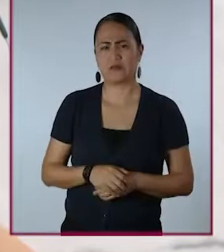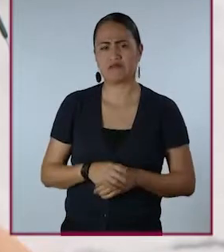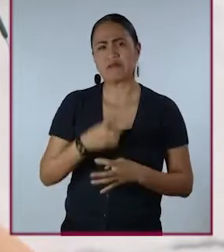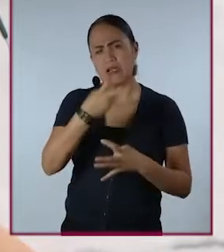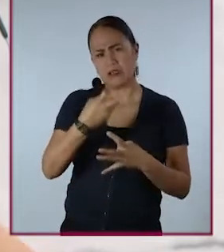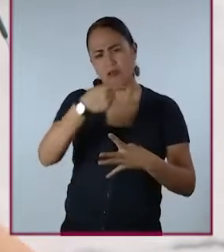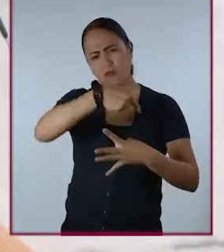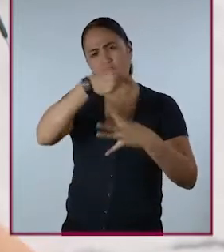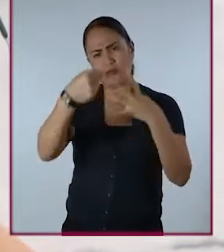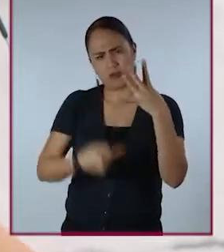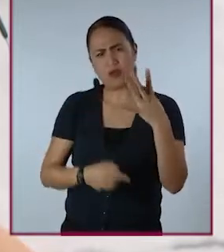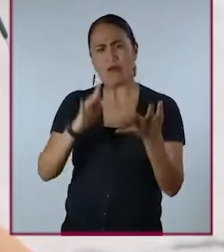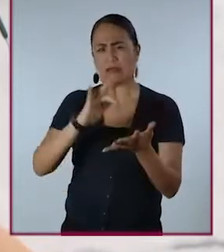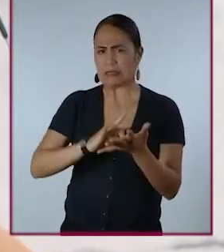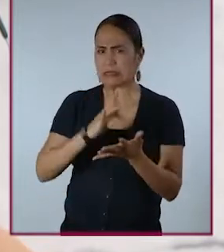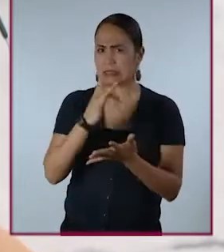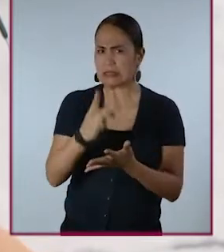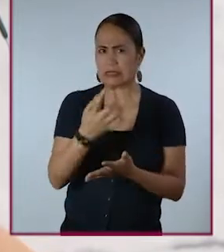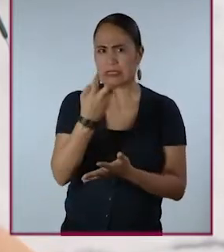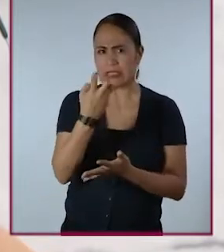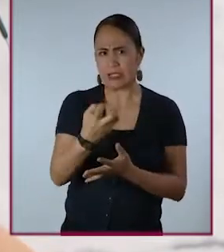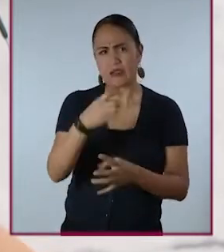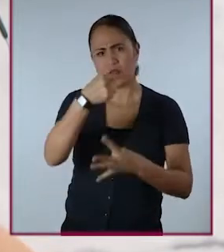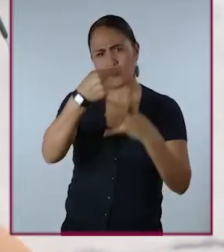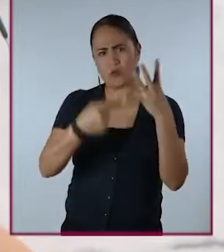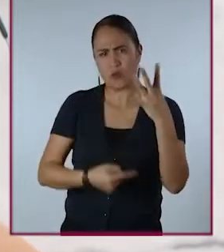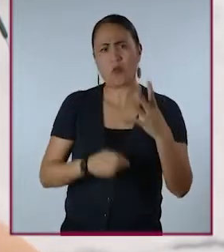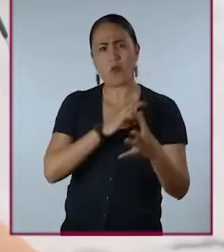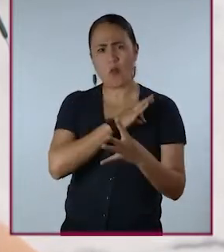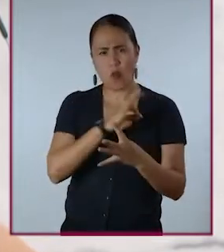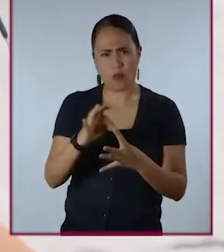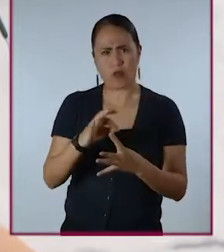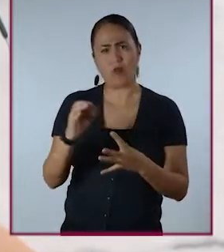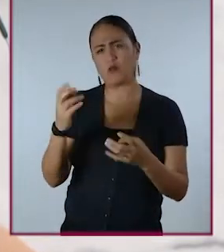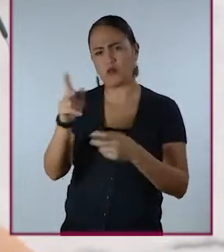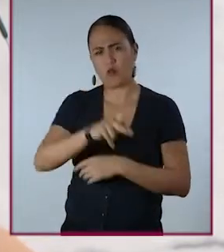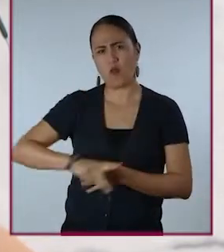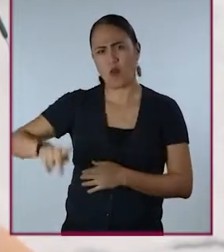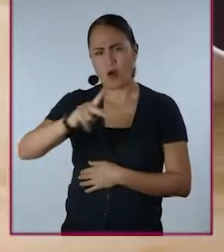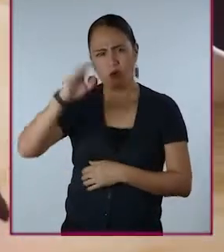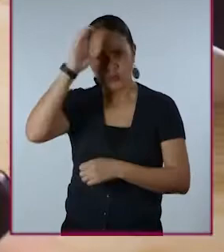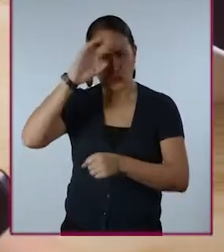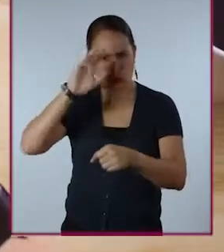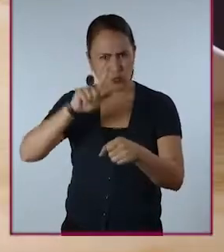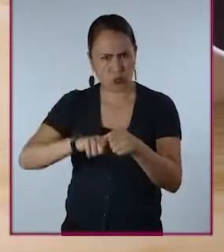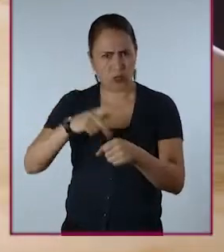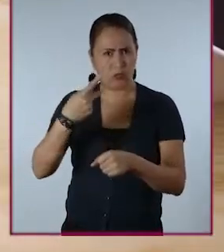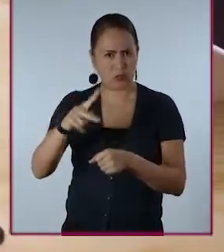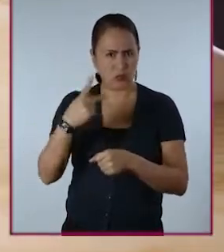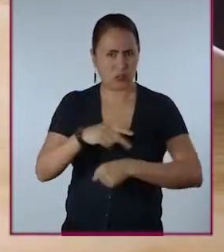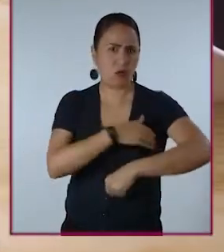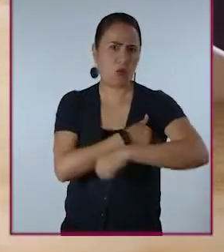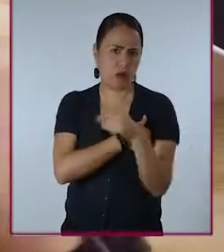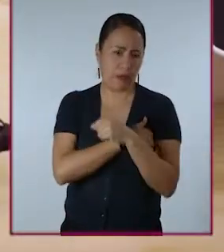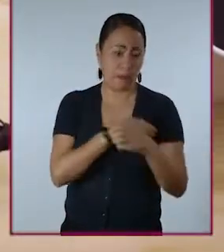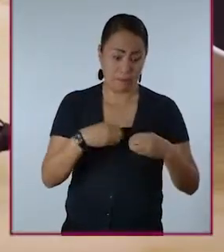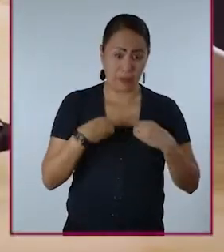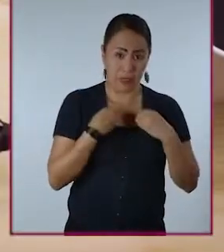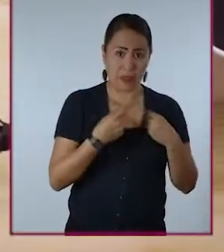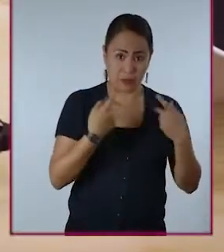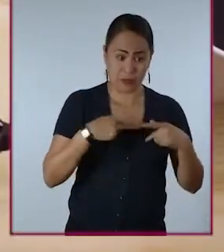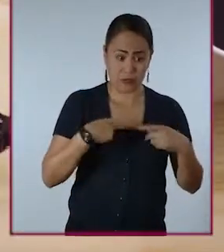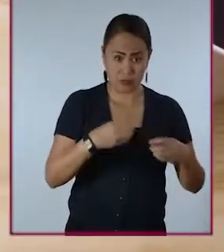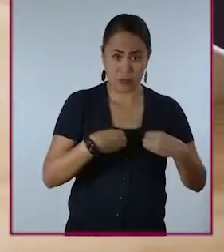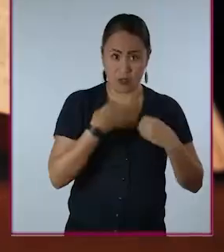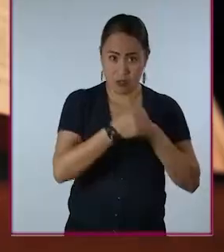medios artificiales, conservamos gran parte de la riqueza cultural de los pueblos por mucho más tiempo que la vida de una